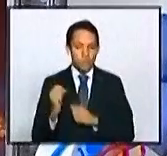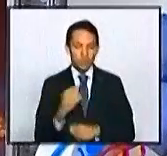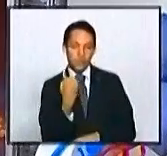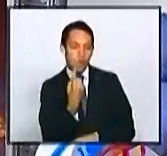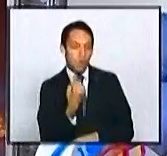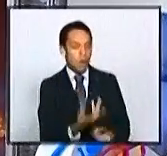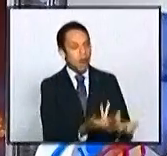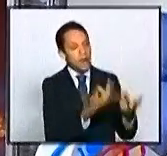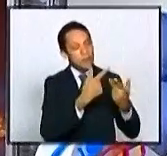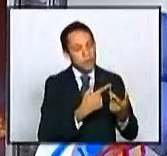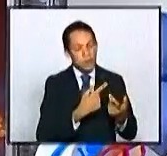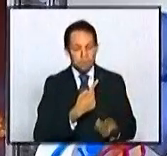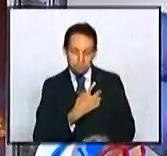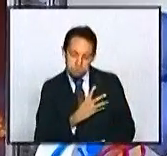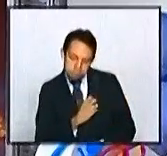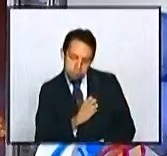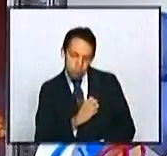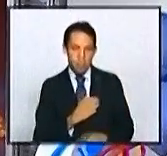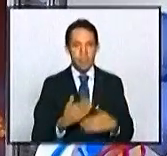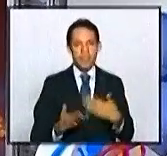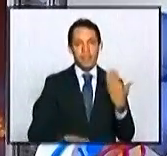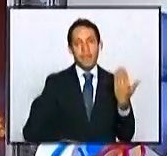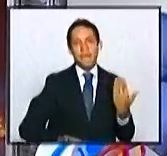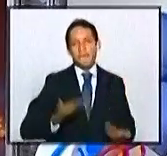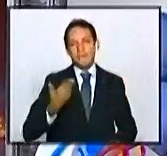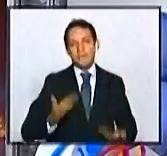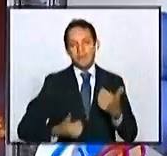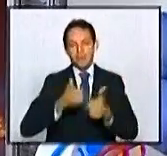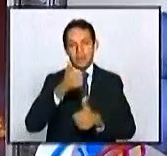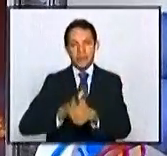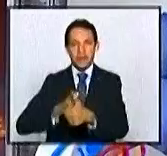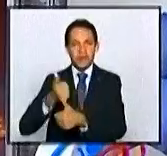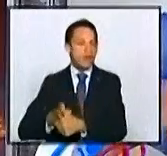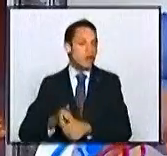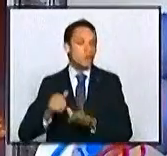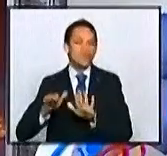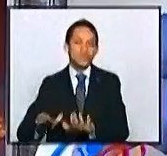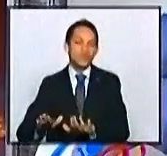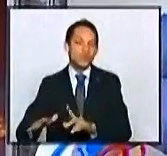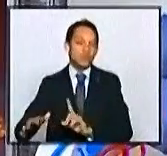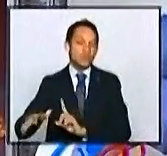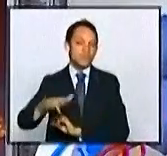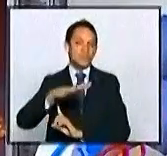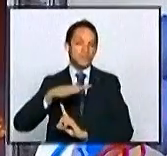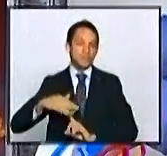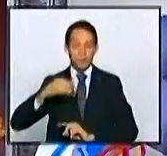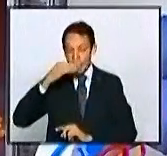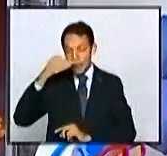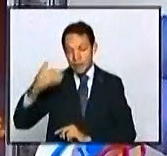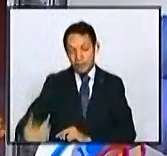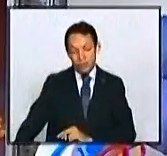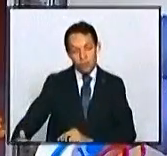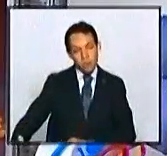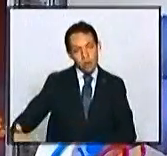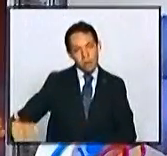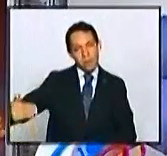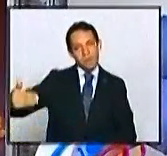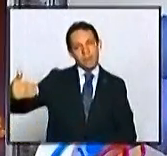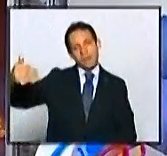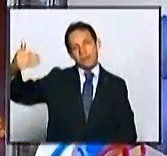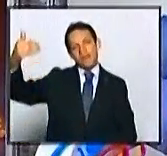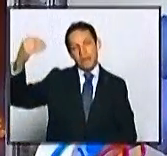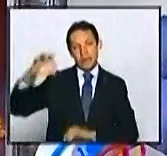persona tiene una respuesta diferente, eso de que depende de condiciones desde la infancia, y eso es lo que se busca desde